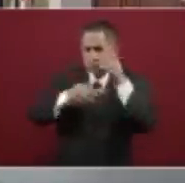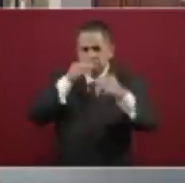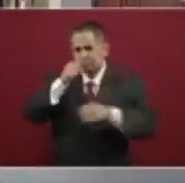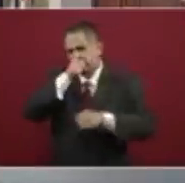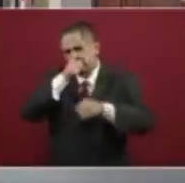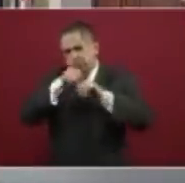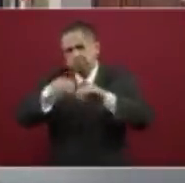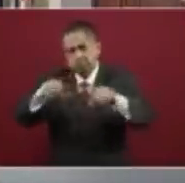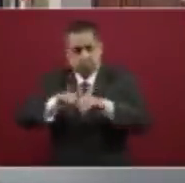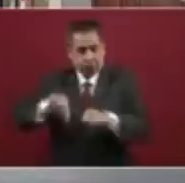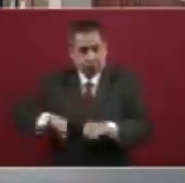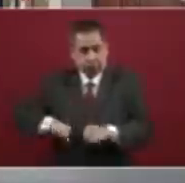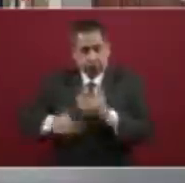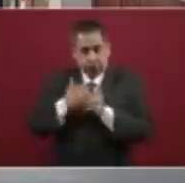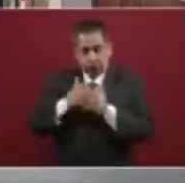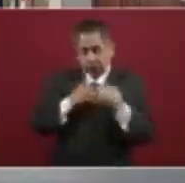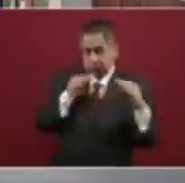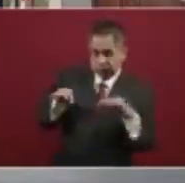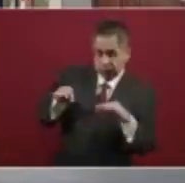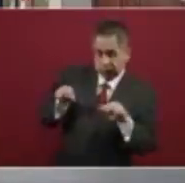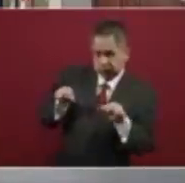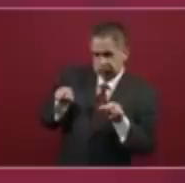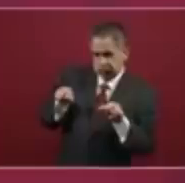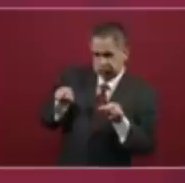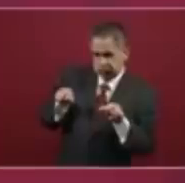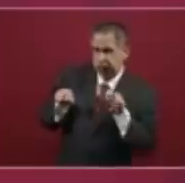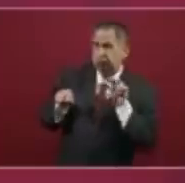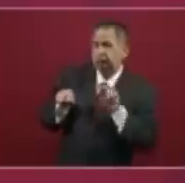país y